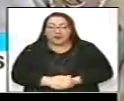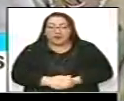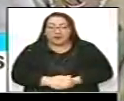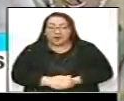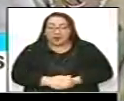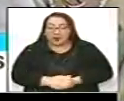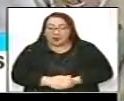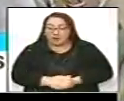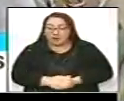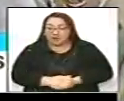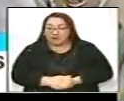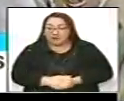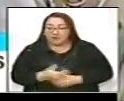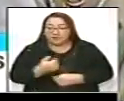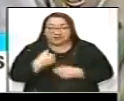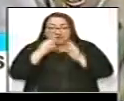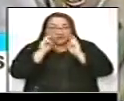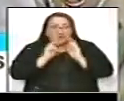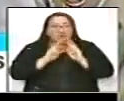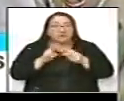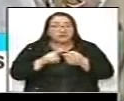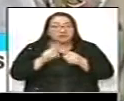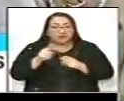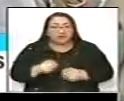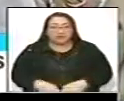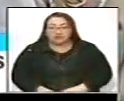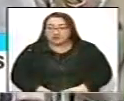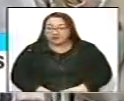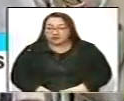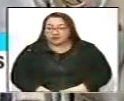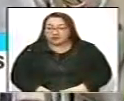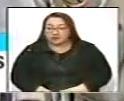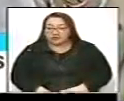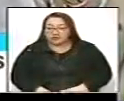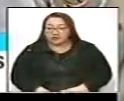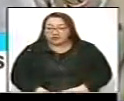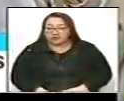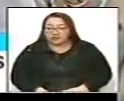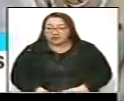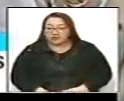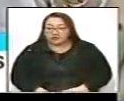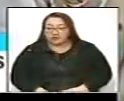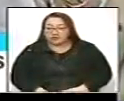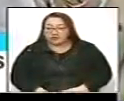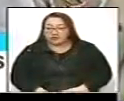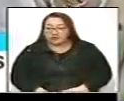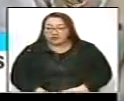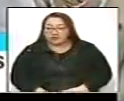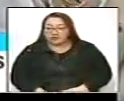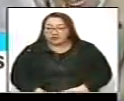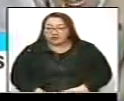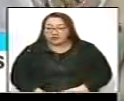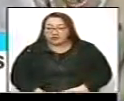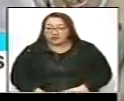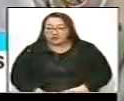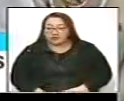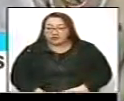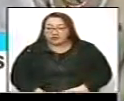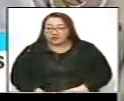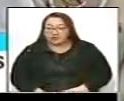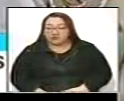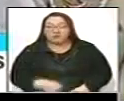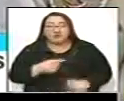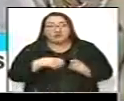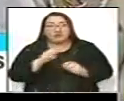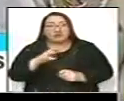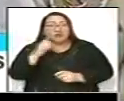conjunto. Tengo una mirada desde ahí, porque tengo una entrada. Es como cuando alguien le dice, me duele el